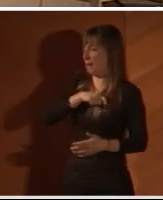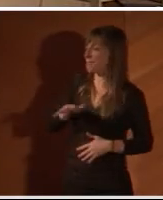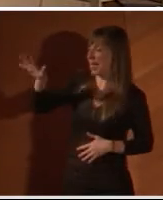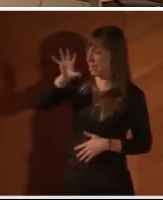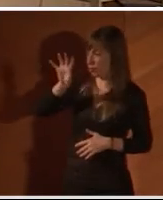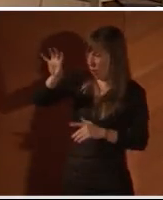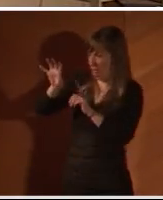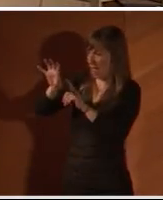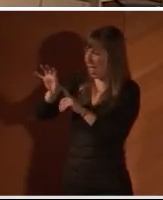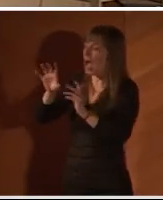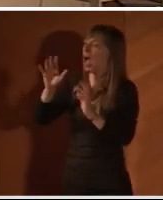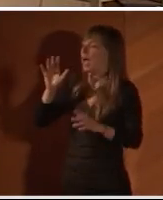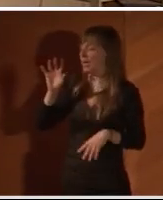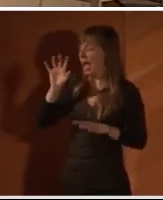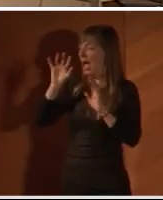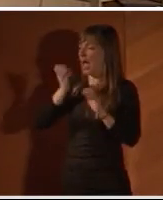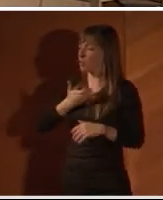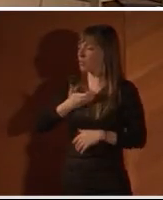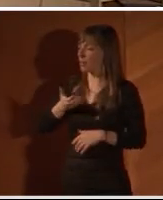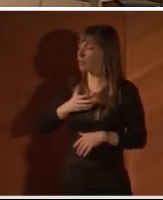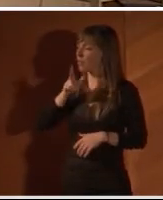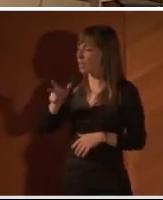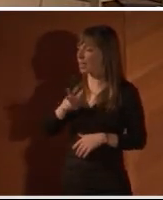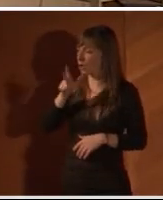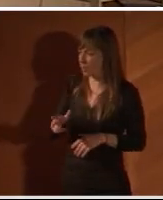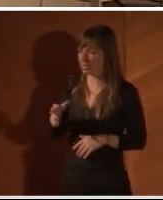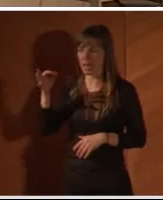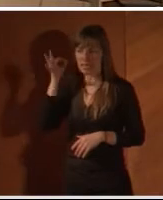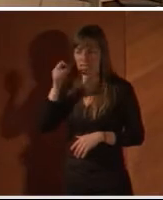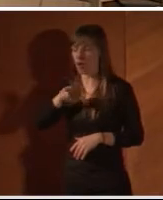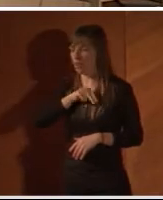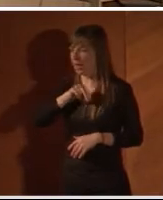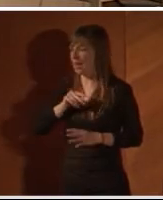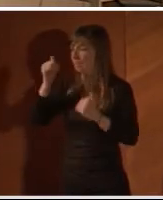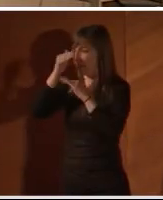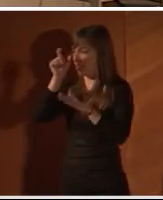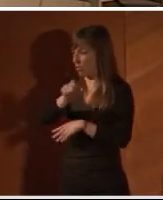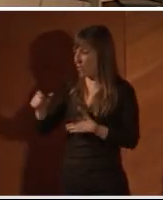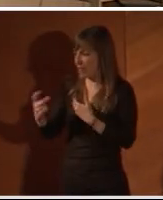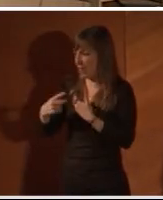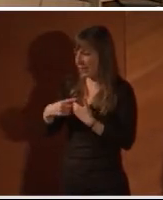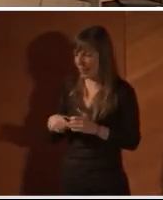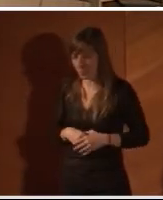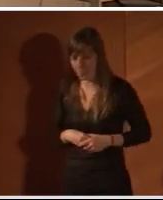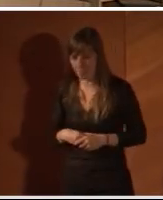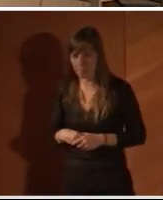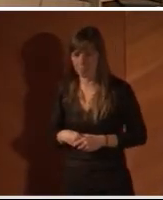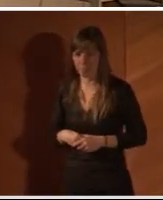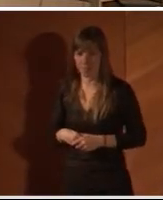Huesca interviene Mari Romero, concejala de Tecnología y Atención a la Ciudadanía. Adelante.